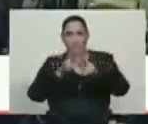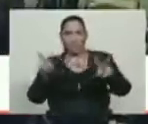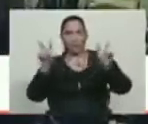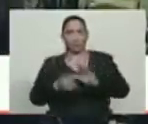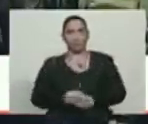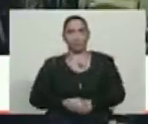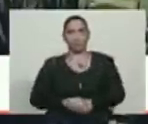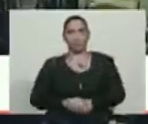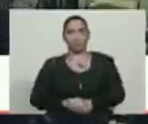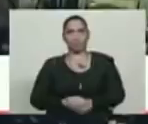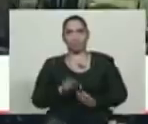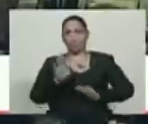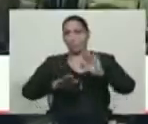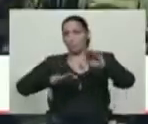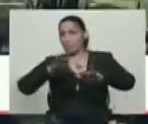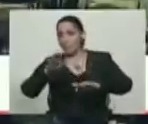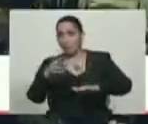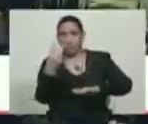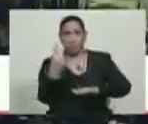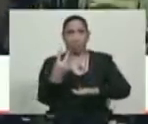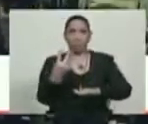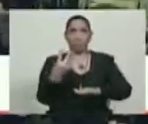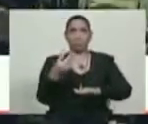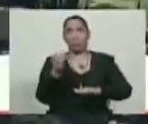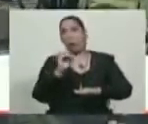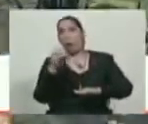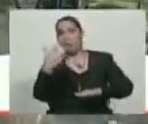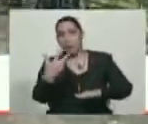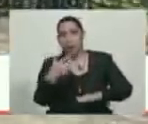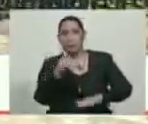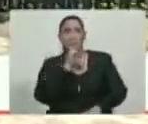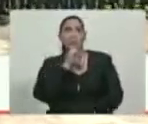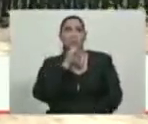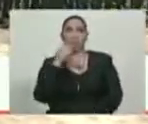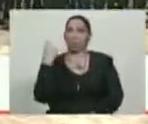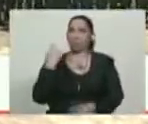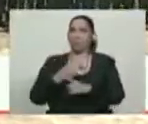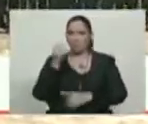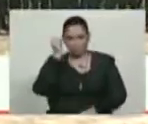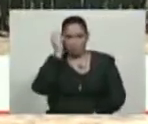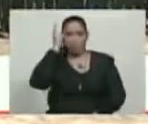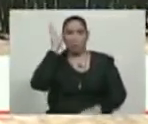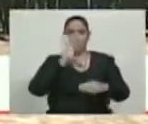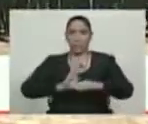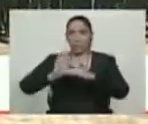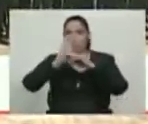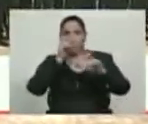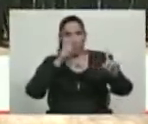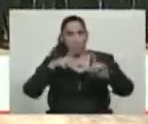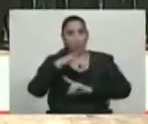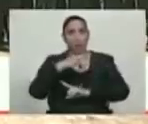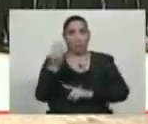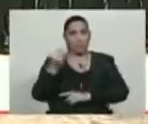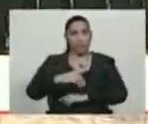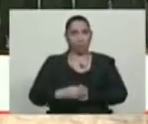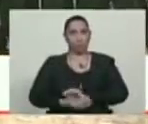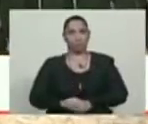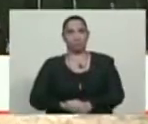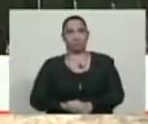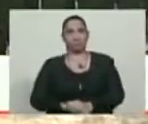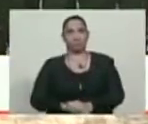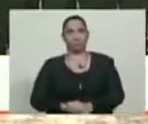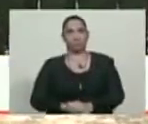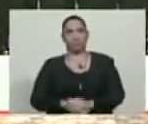Quien va un paso, dos, tres pasos adelante en la información, es capaz de proteger al pueblo mucho más, ¿verdad? Yo llamo